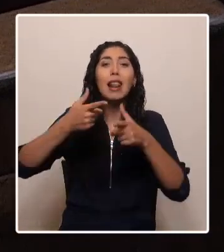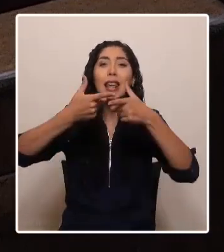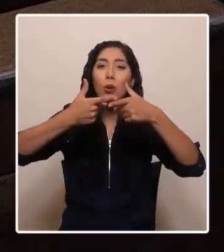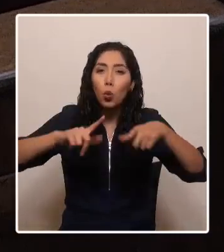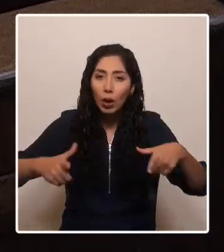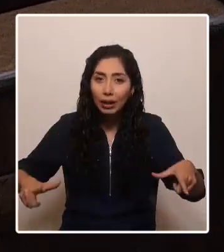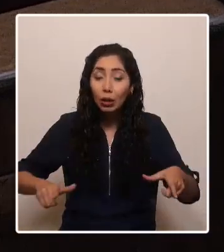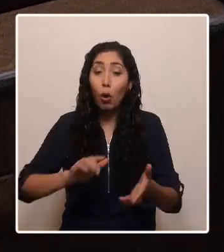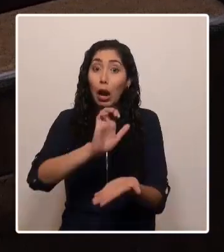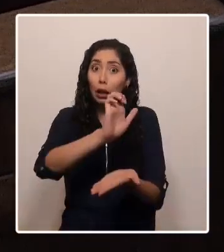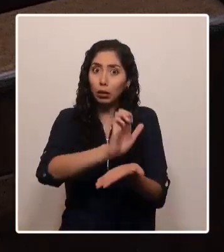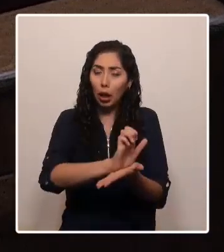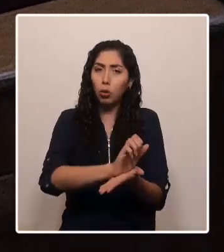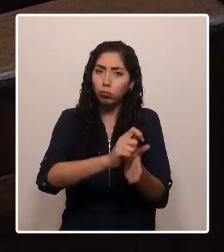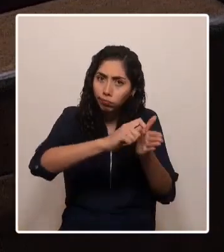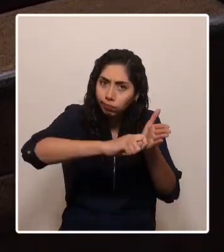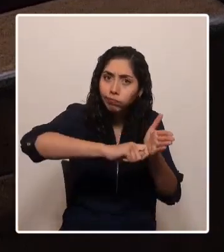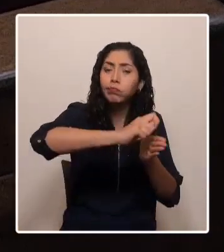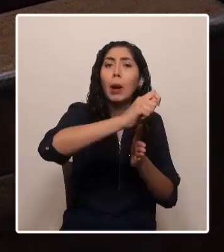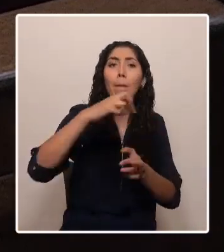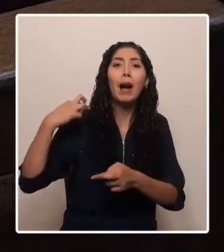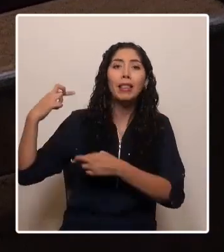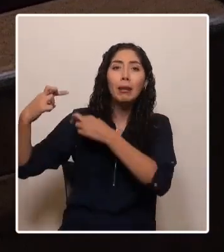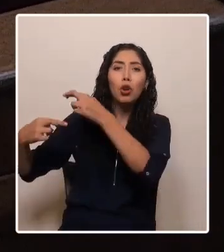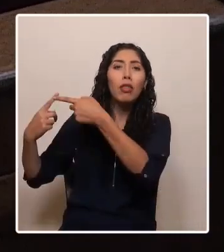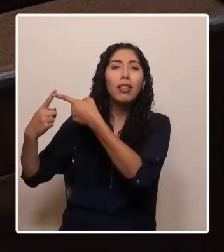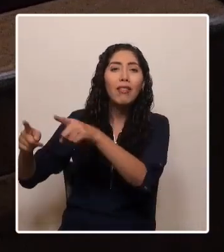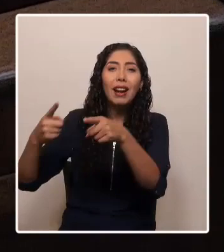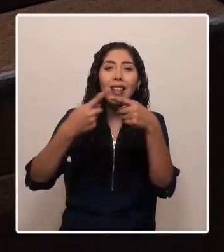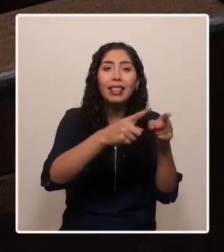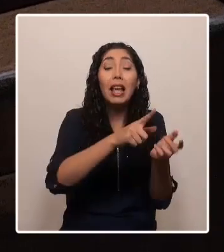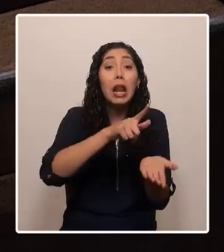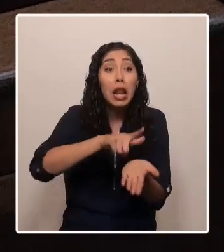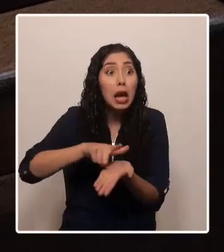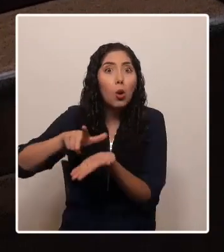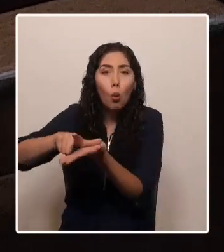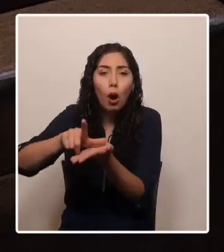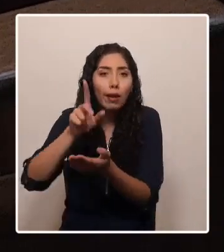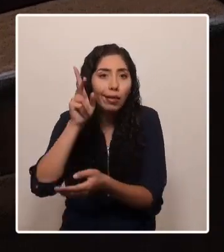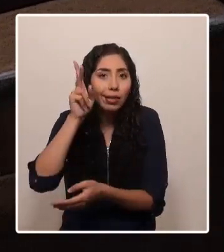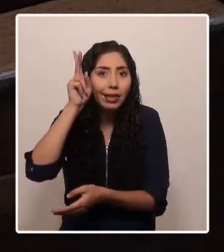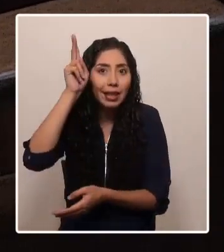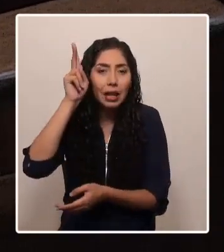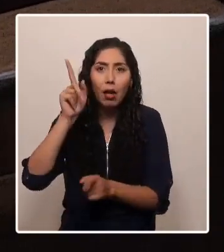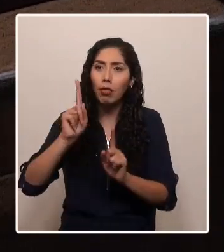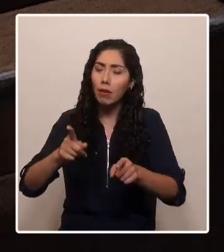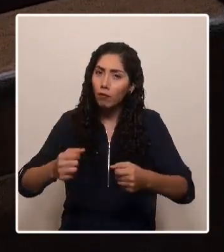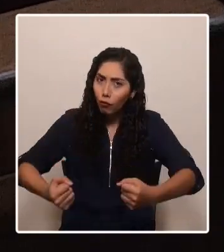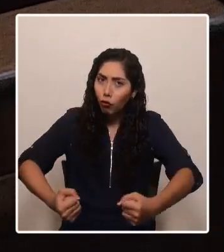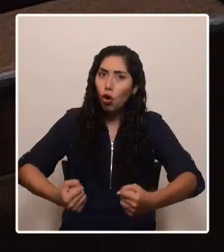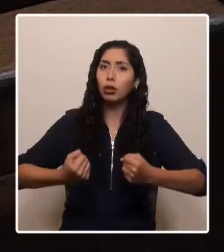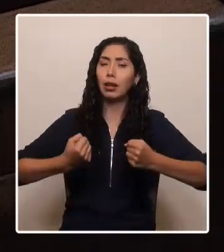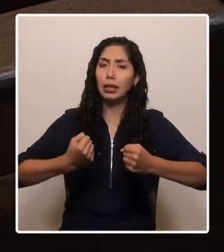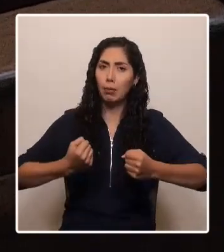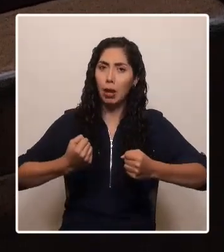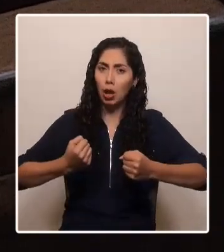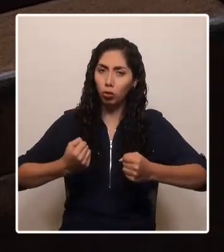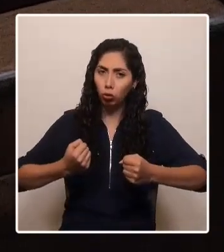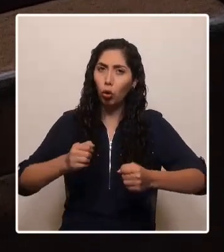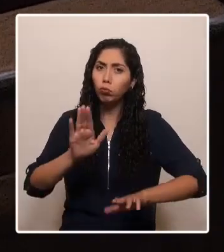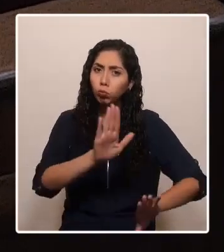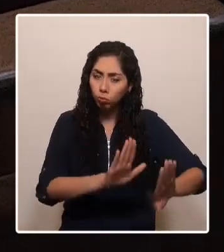patrimonio constituido por las diferentes lenguas indígenas, las que serán objeto de especial fortalecimiento, revitalización y